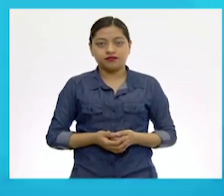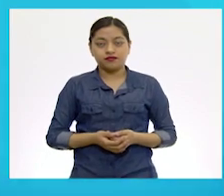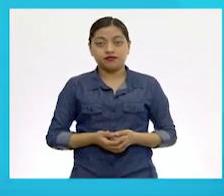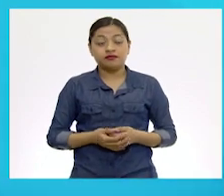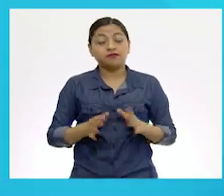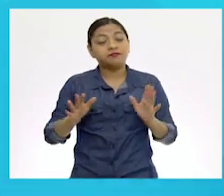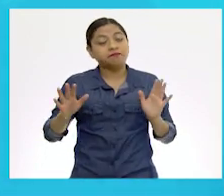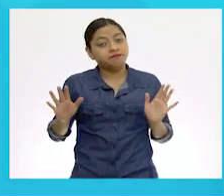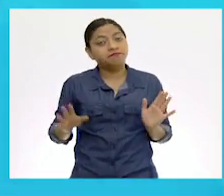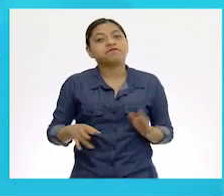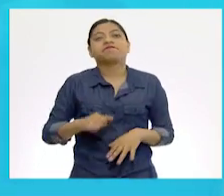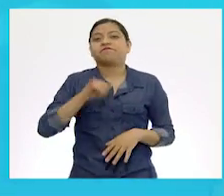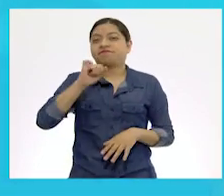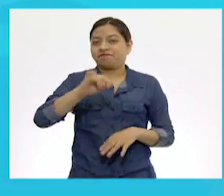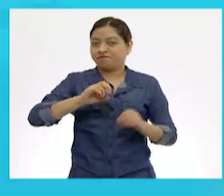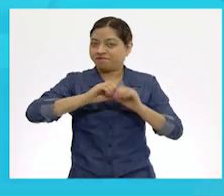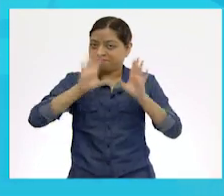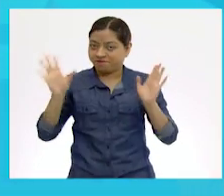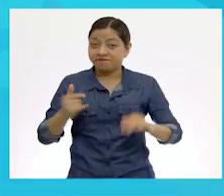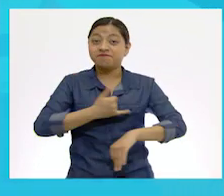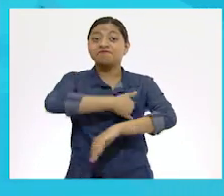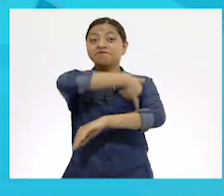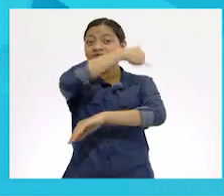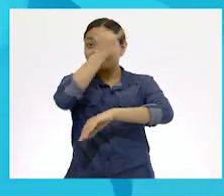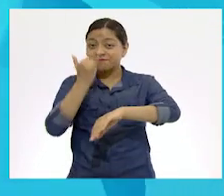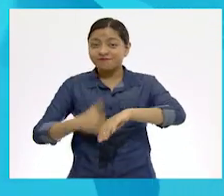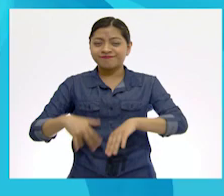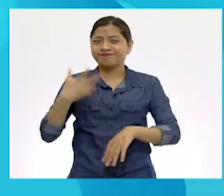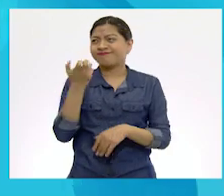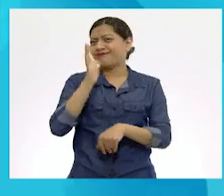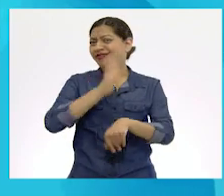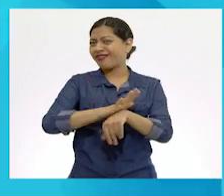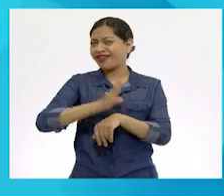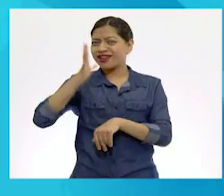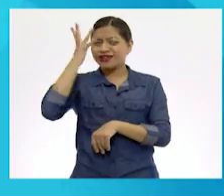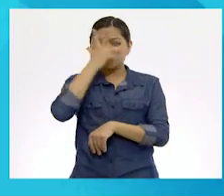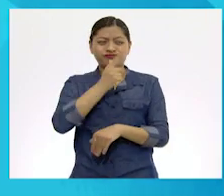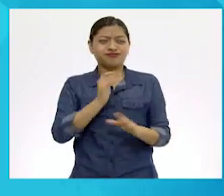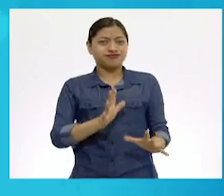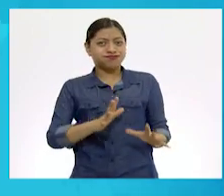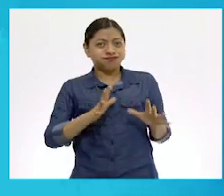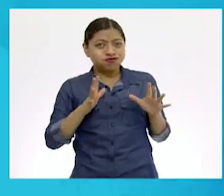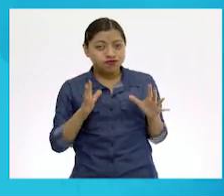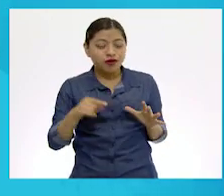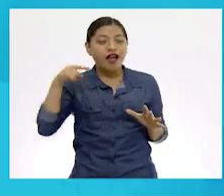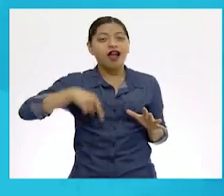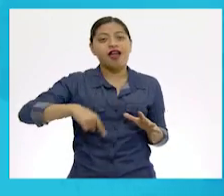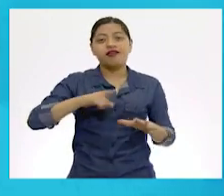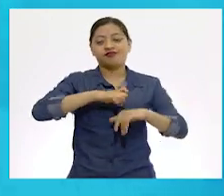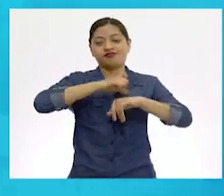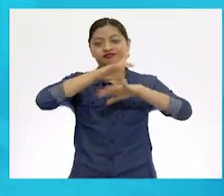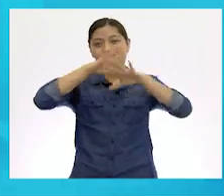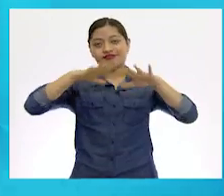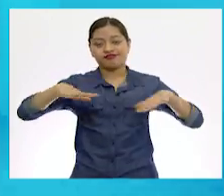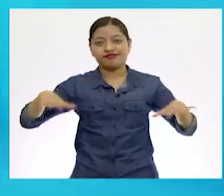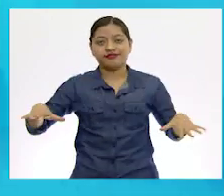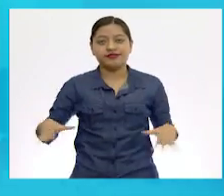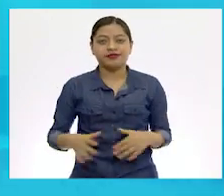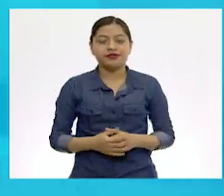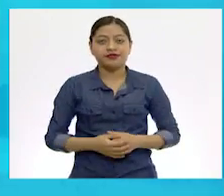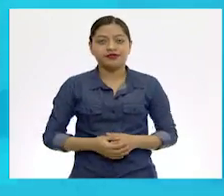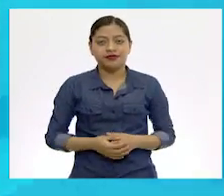Pero sin duda, son las ballenas los animales más espectaculares que se puedan ver en estas aguas.